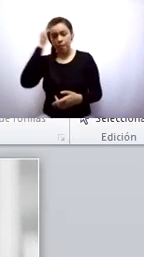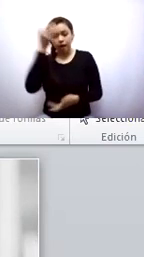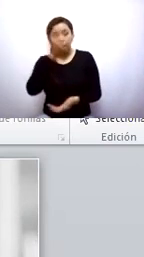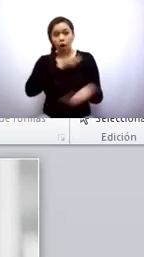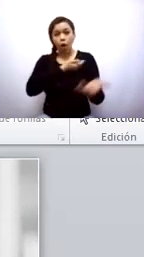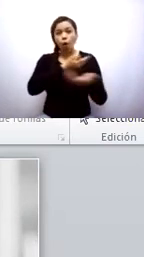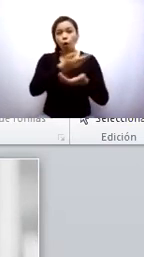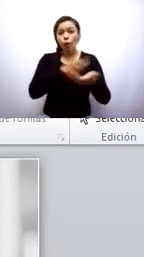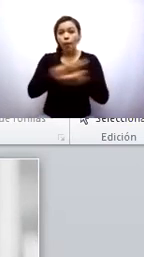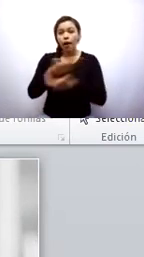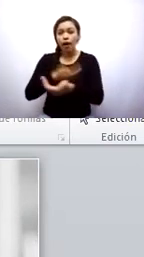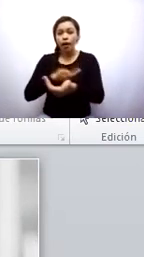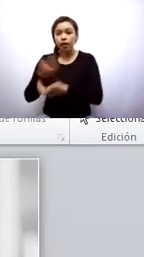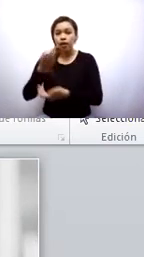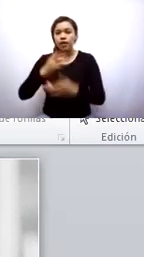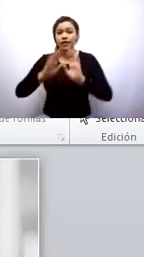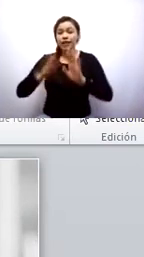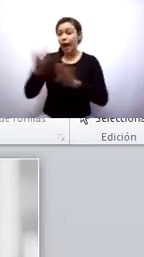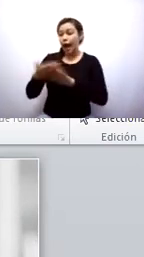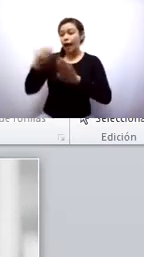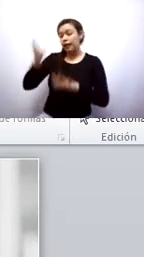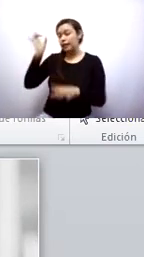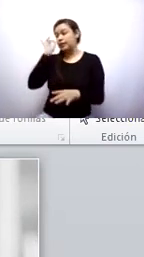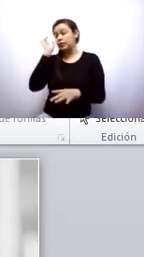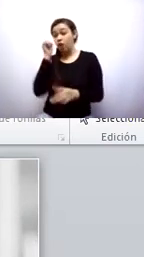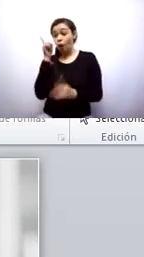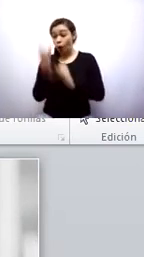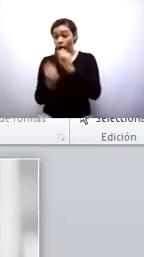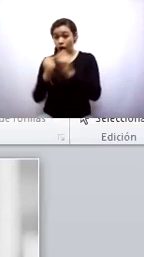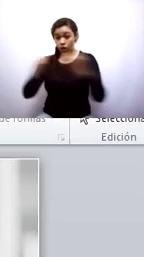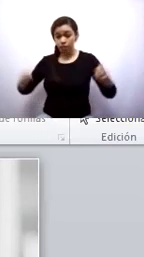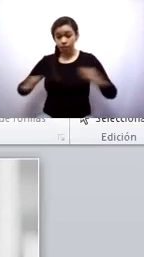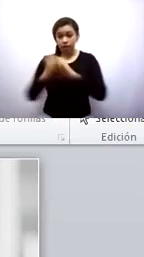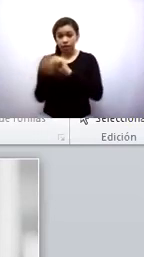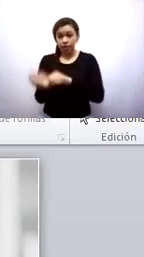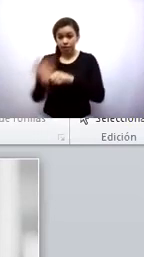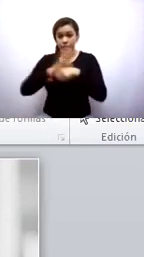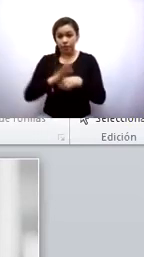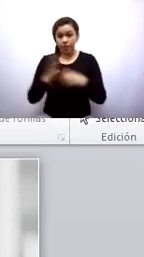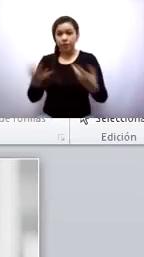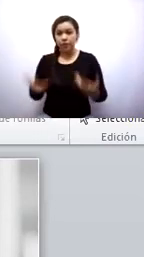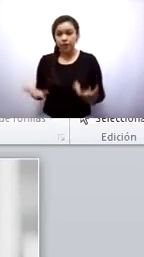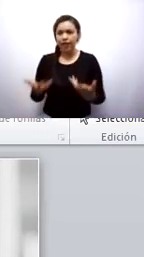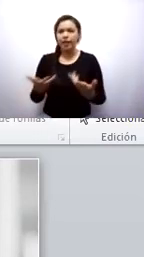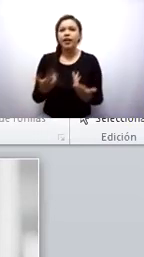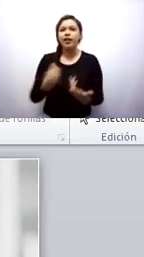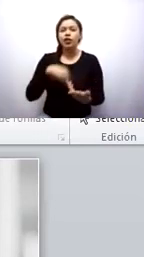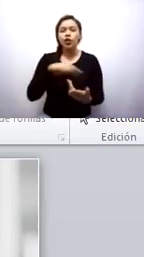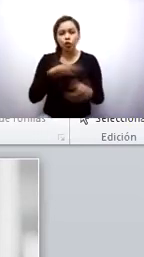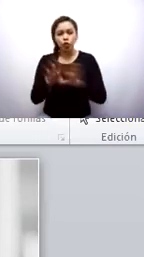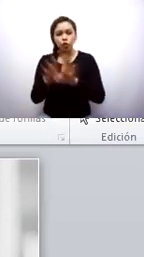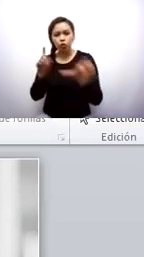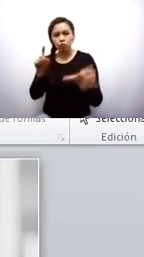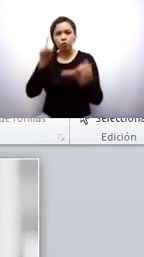los saberes que hemos generado ya a un año de la pandemia, cómo es que logramos insertarnos en